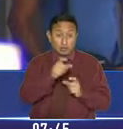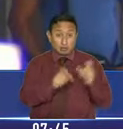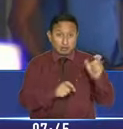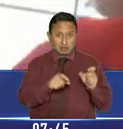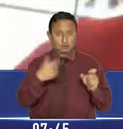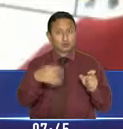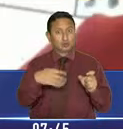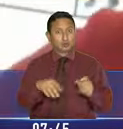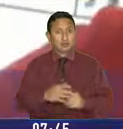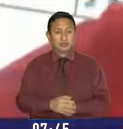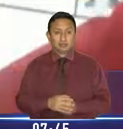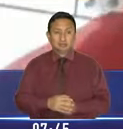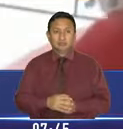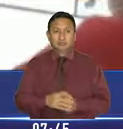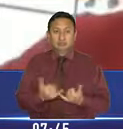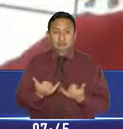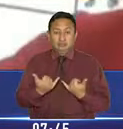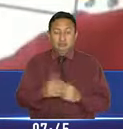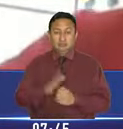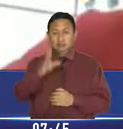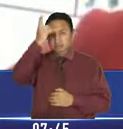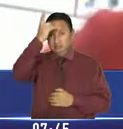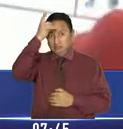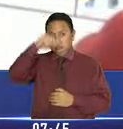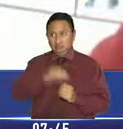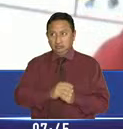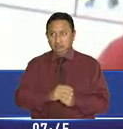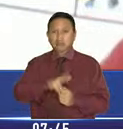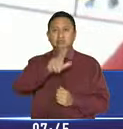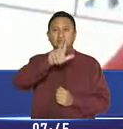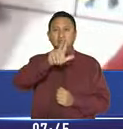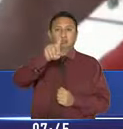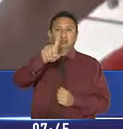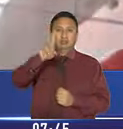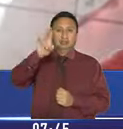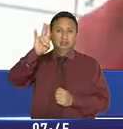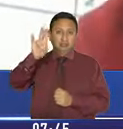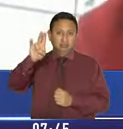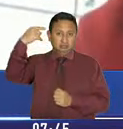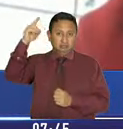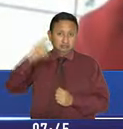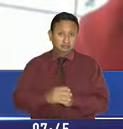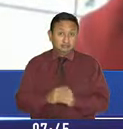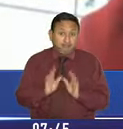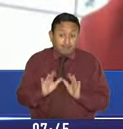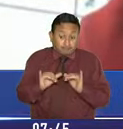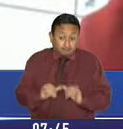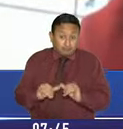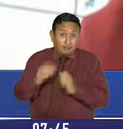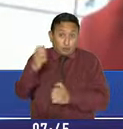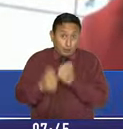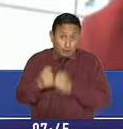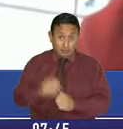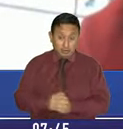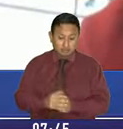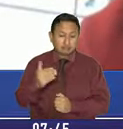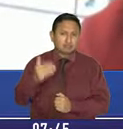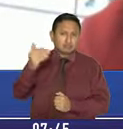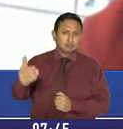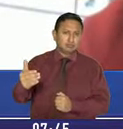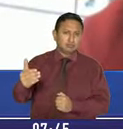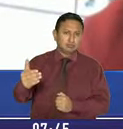a 317 millones. Si seguimos en esta situación, vamos a llegar a un momento en que no